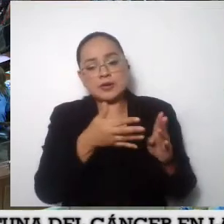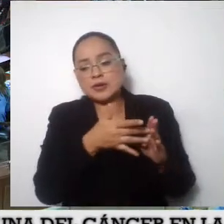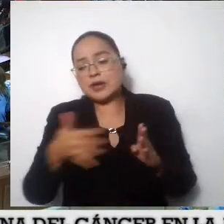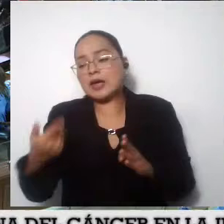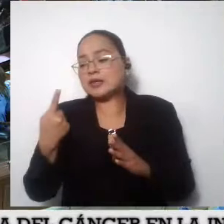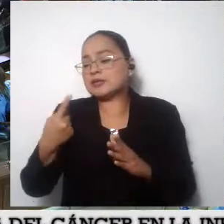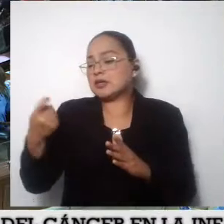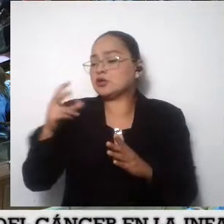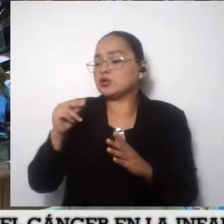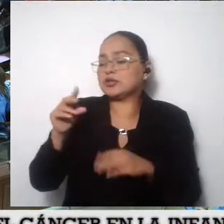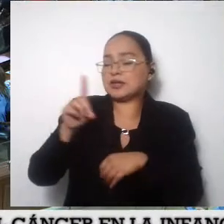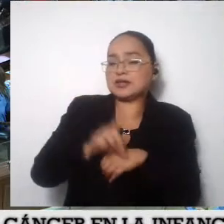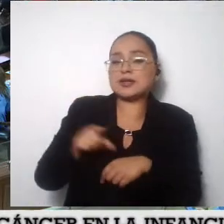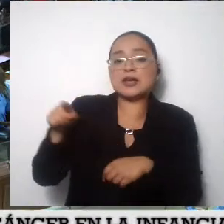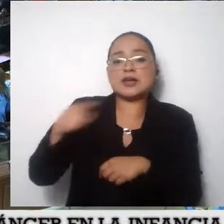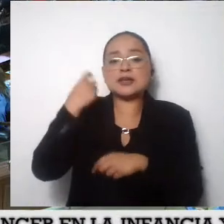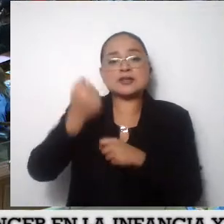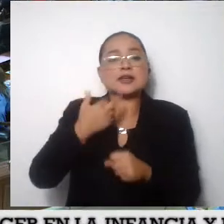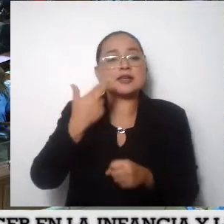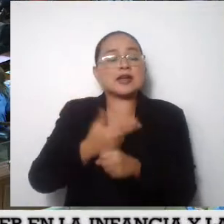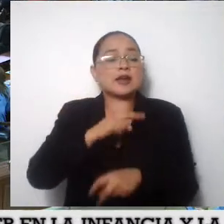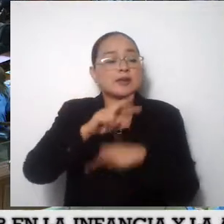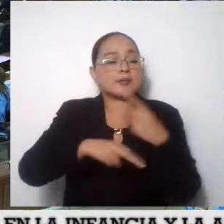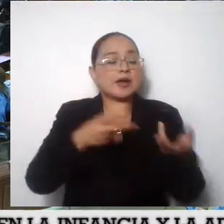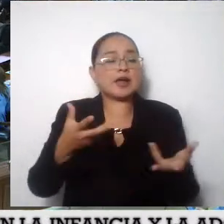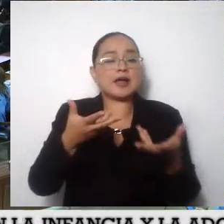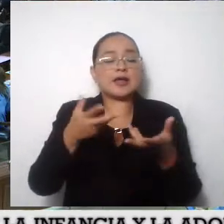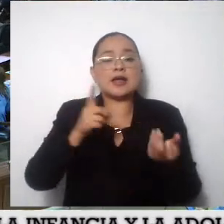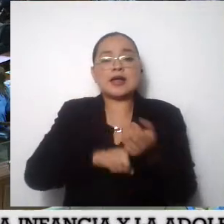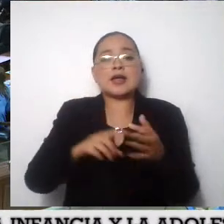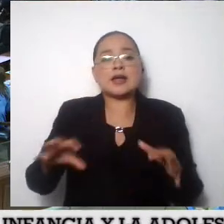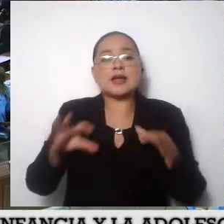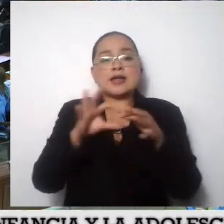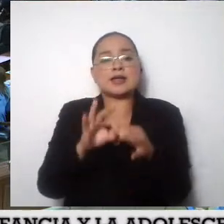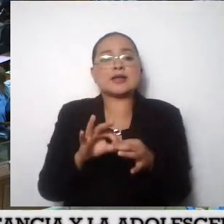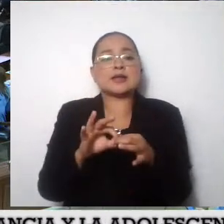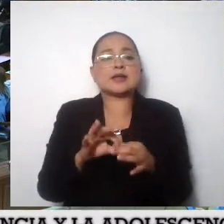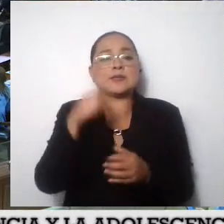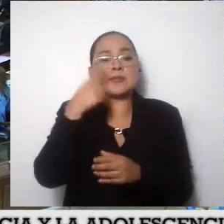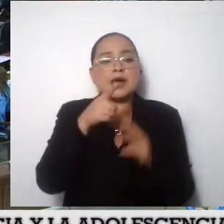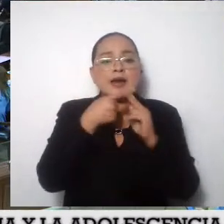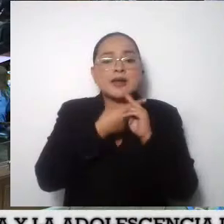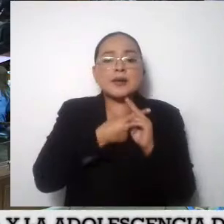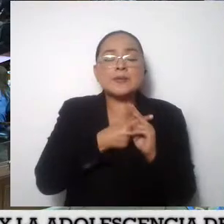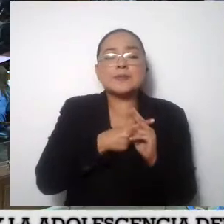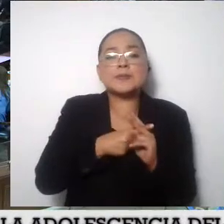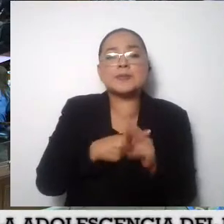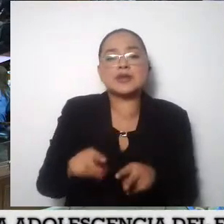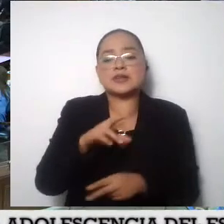la Secretaría deberá emitir las disposiciones de carácter general para la operación de los mecanismos de la red de apoyo